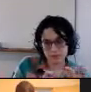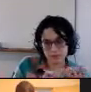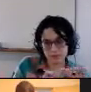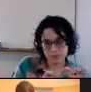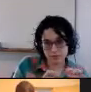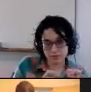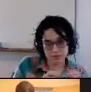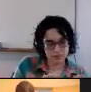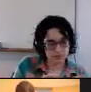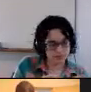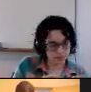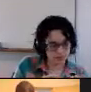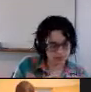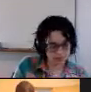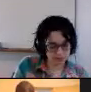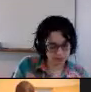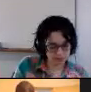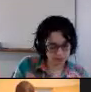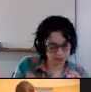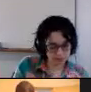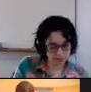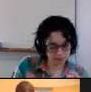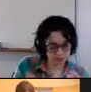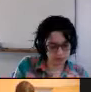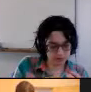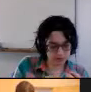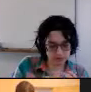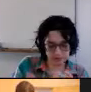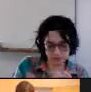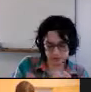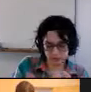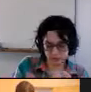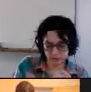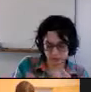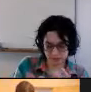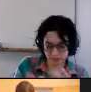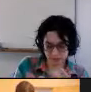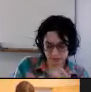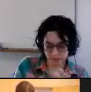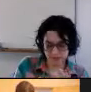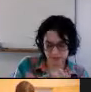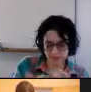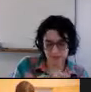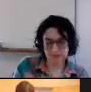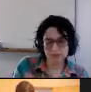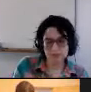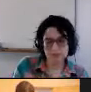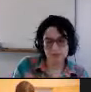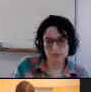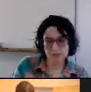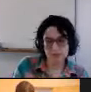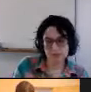¿Cuál piensan que está más solicitado de todos estos bulones que yo dibujé por separado?